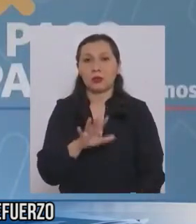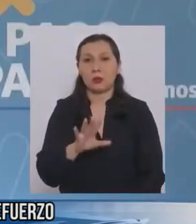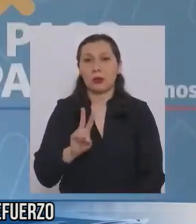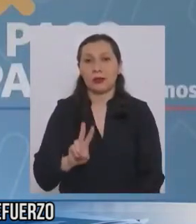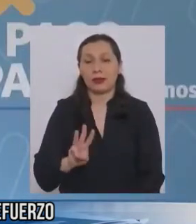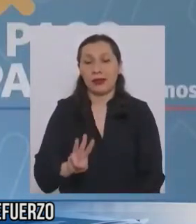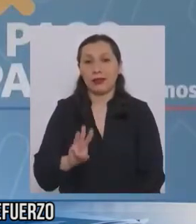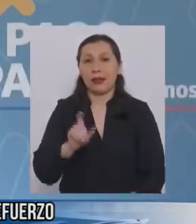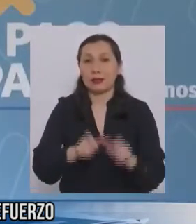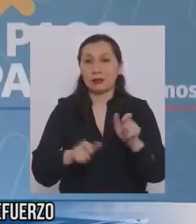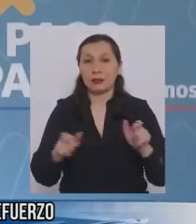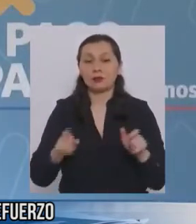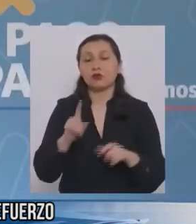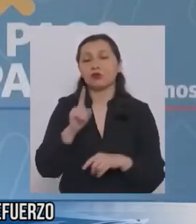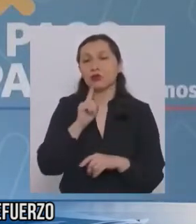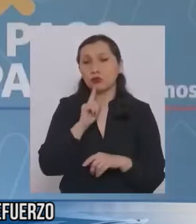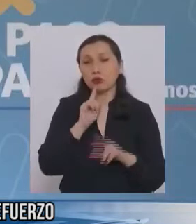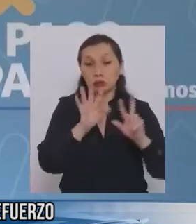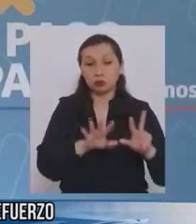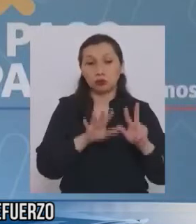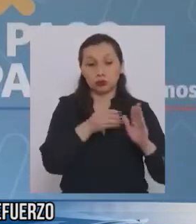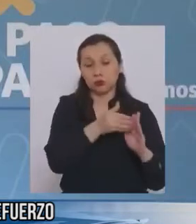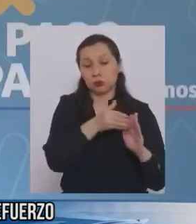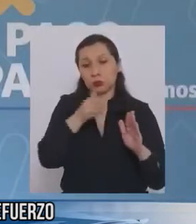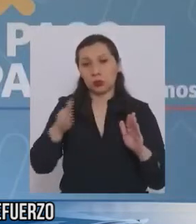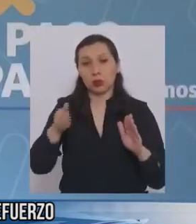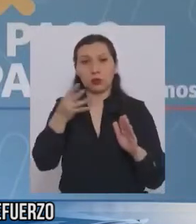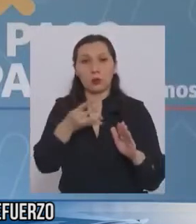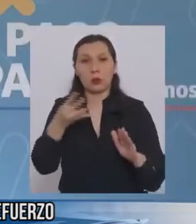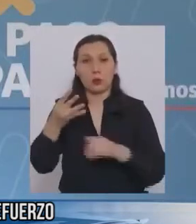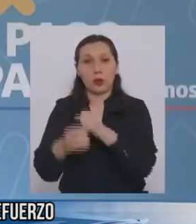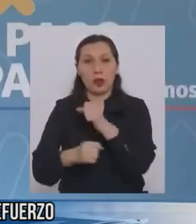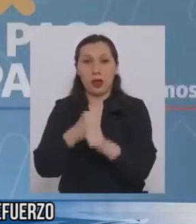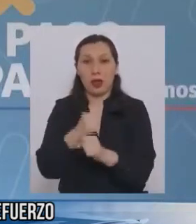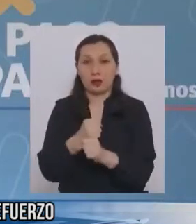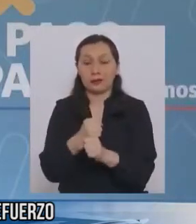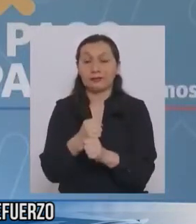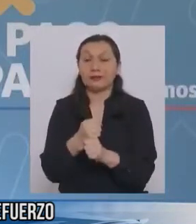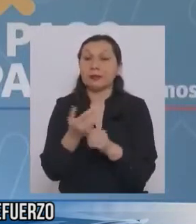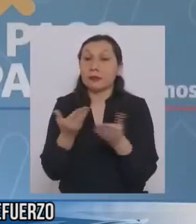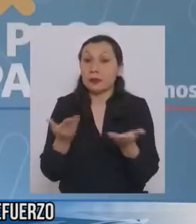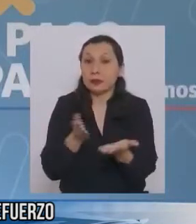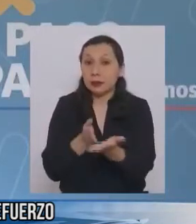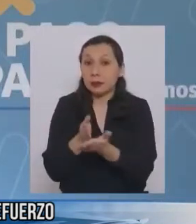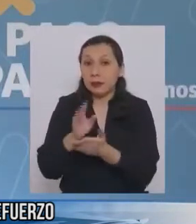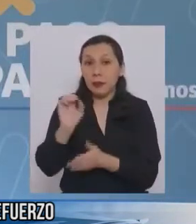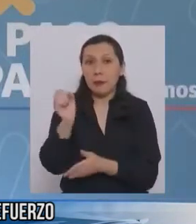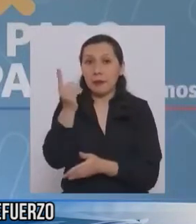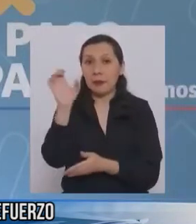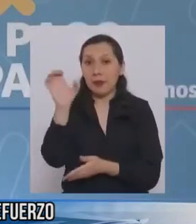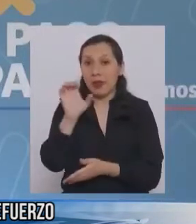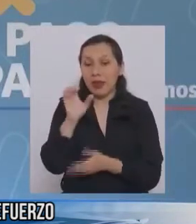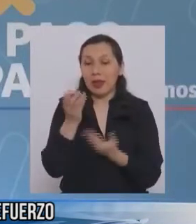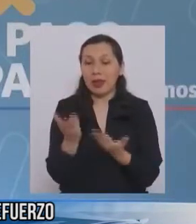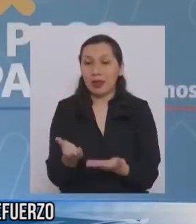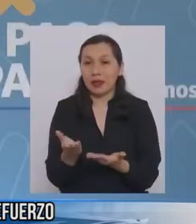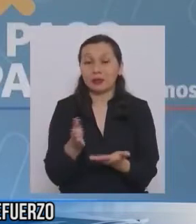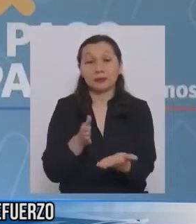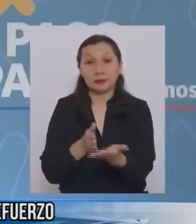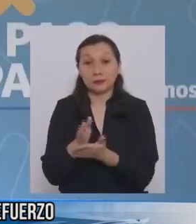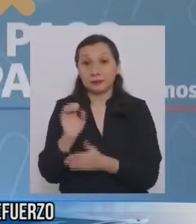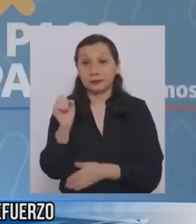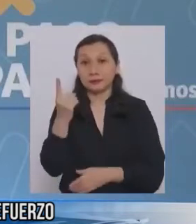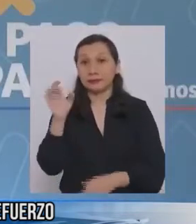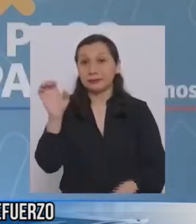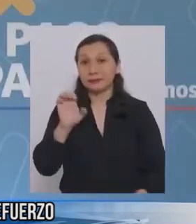personas que tienen entre 18 y 44 años de edad esto a partir del primero de enero ya que a partir del